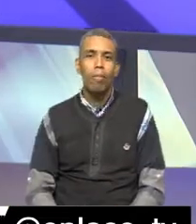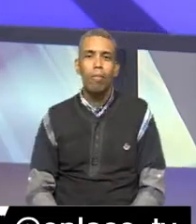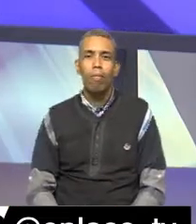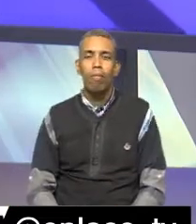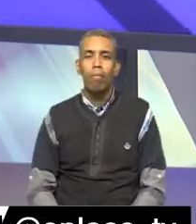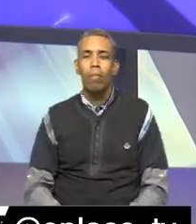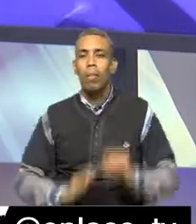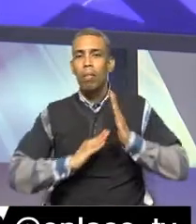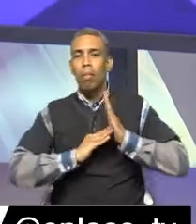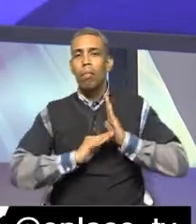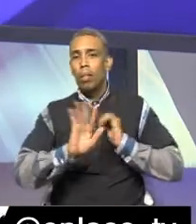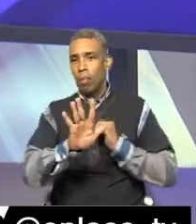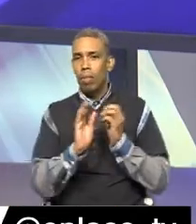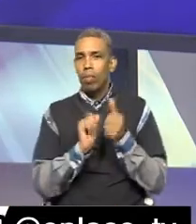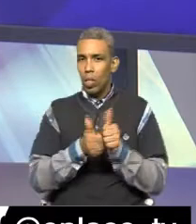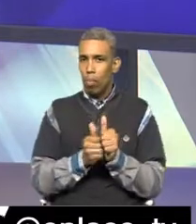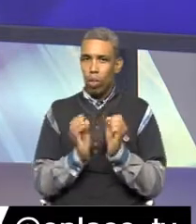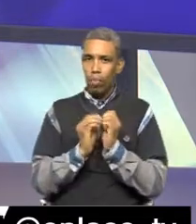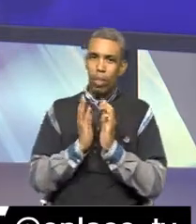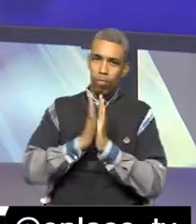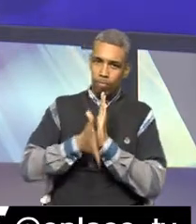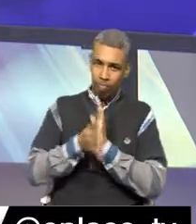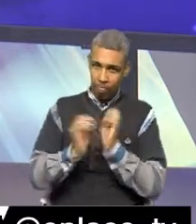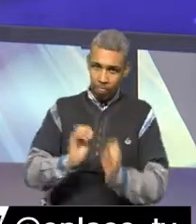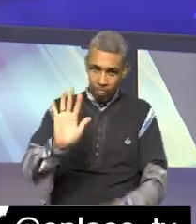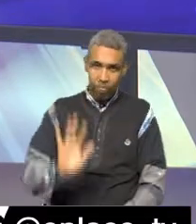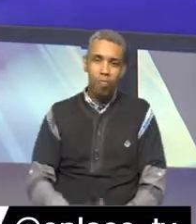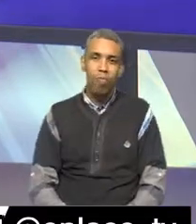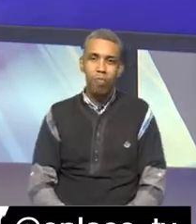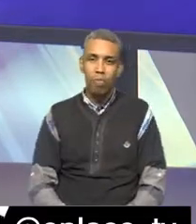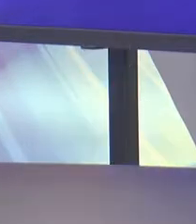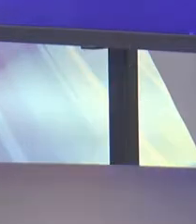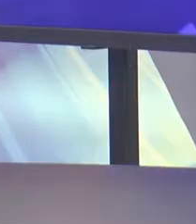Después de la pausa vienen los deportes a Enlace Noticias. Ya nos vemos.